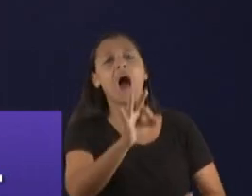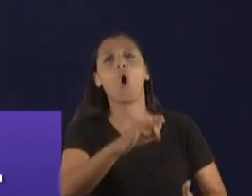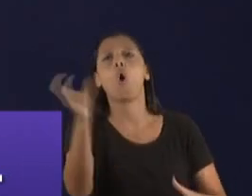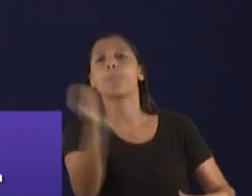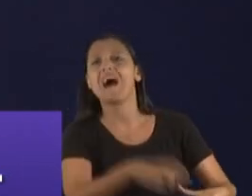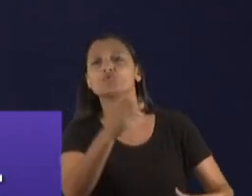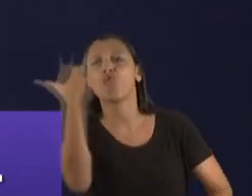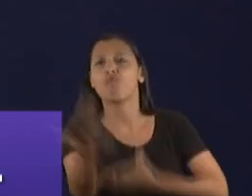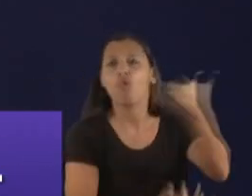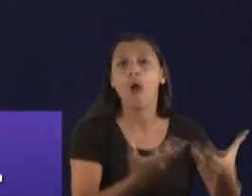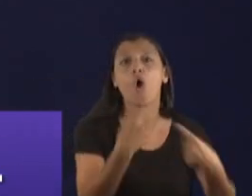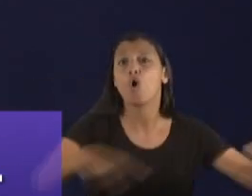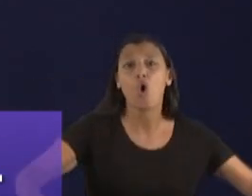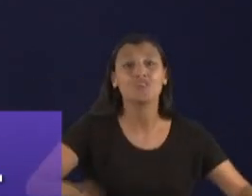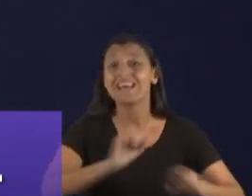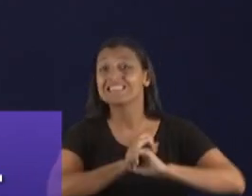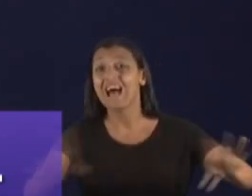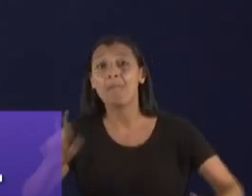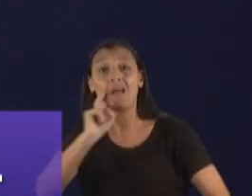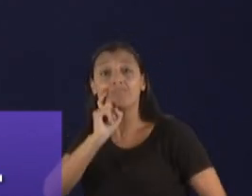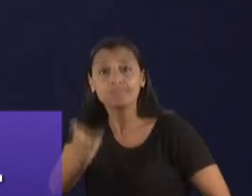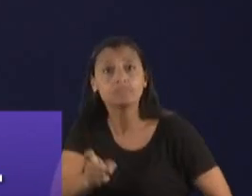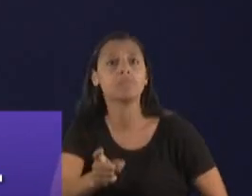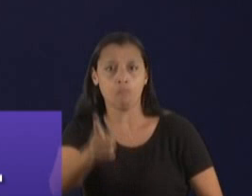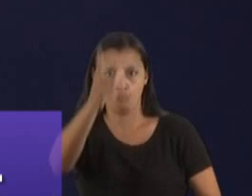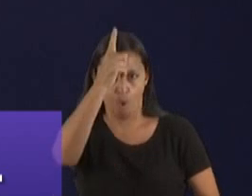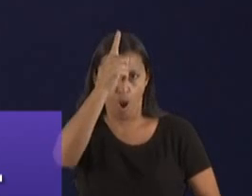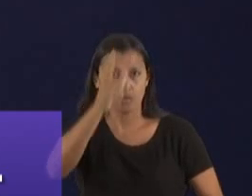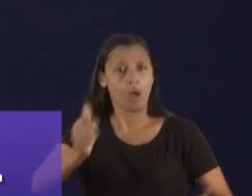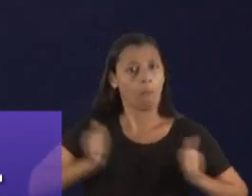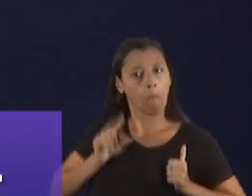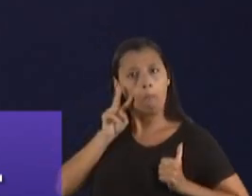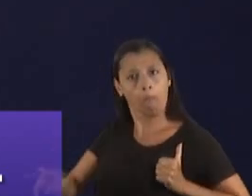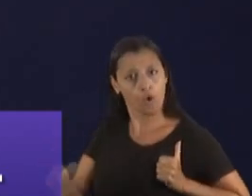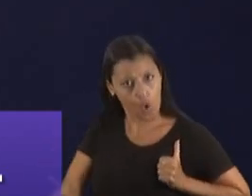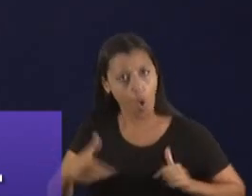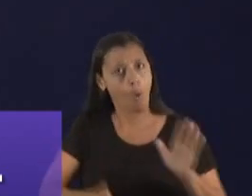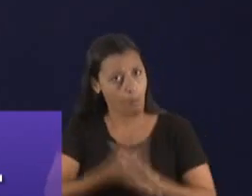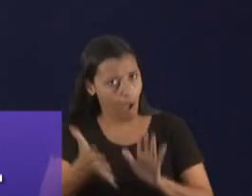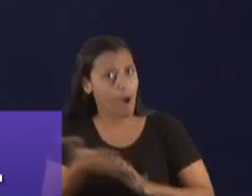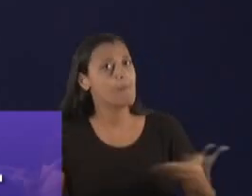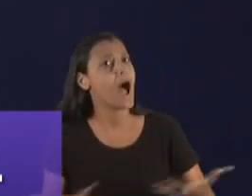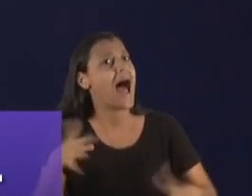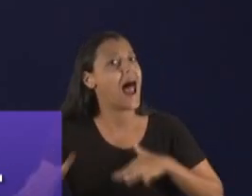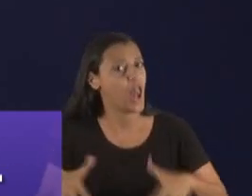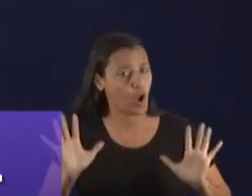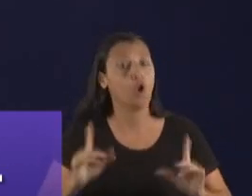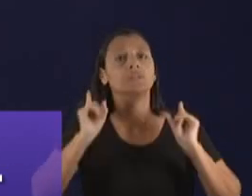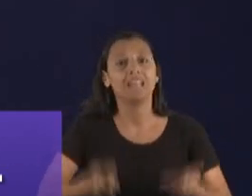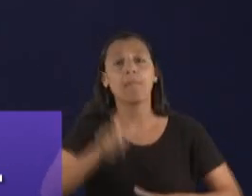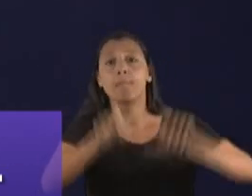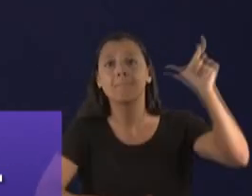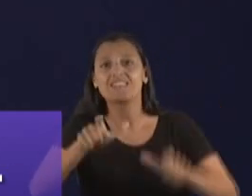basura o cometen cualquier otro tipo de ilegalidad, la policía va a actuar. Por supuesto, quien cobre un plan social y